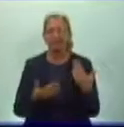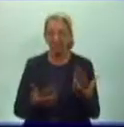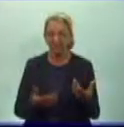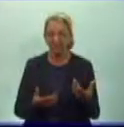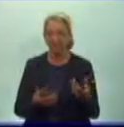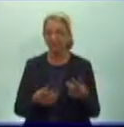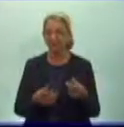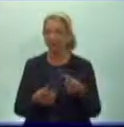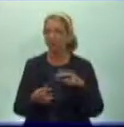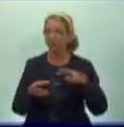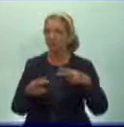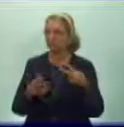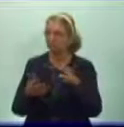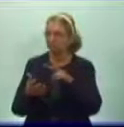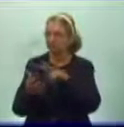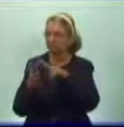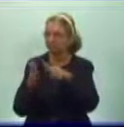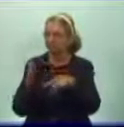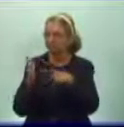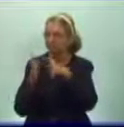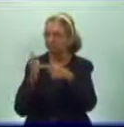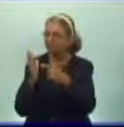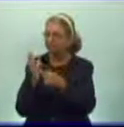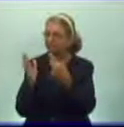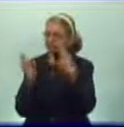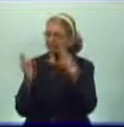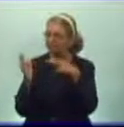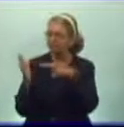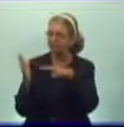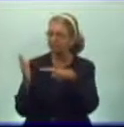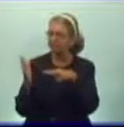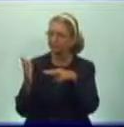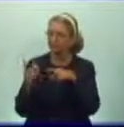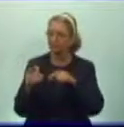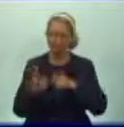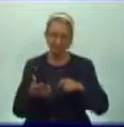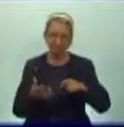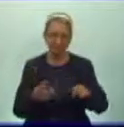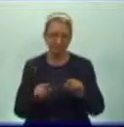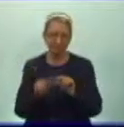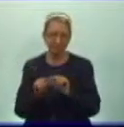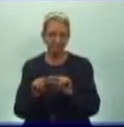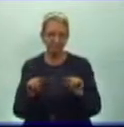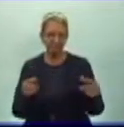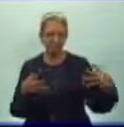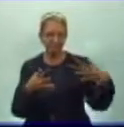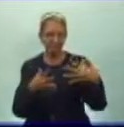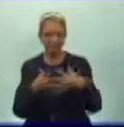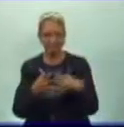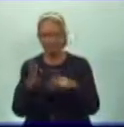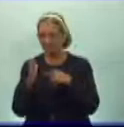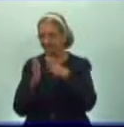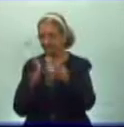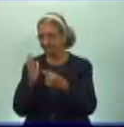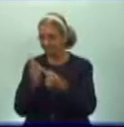Deben volver a observar la ilustración y escribir oraciones relacionadas con la